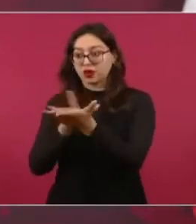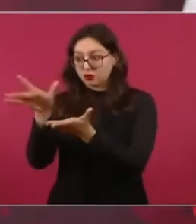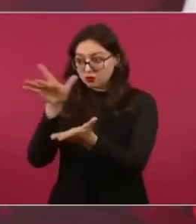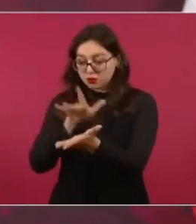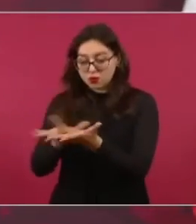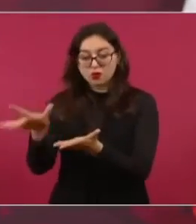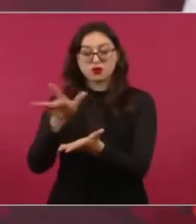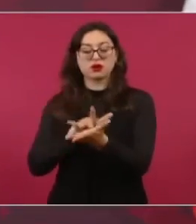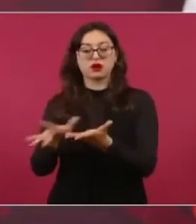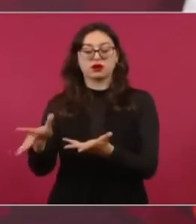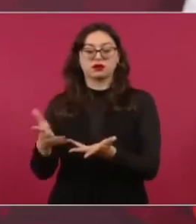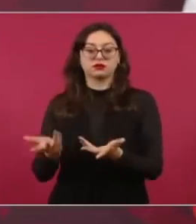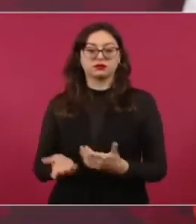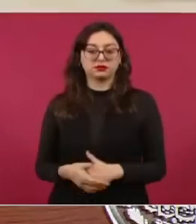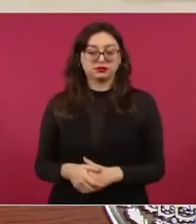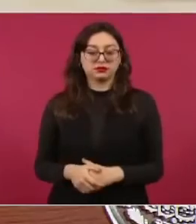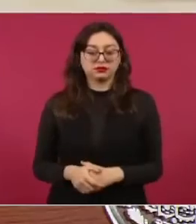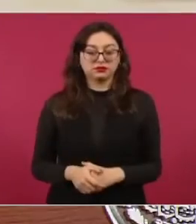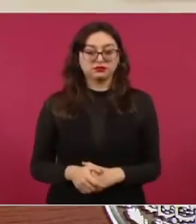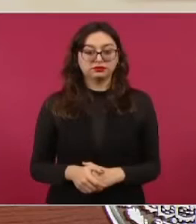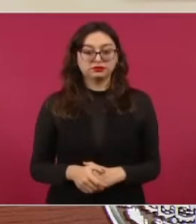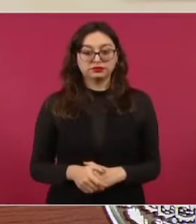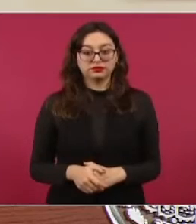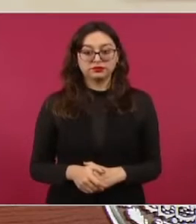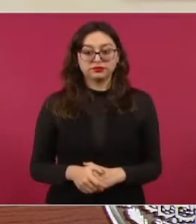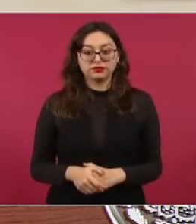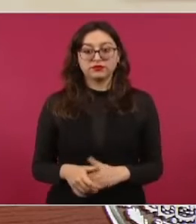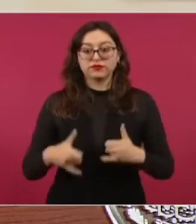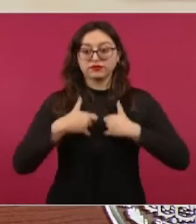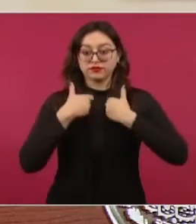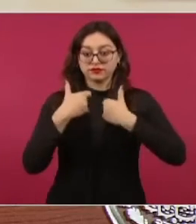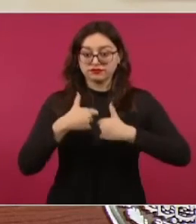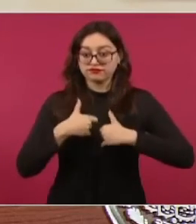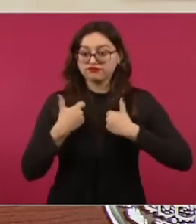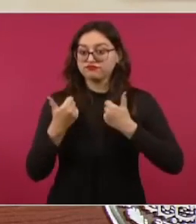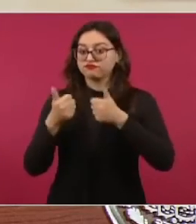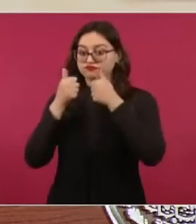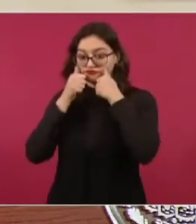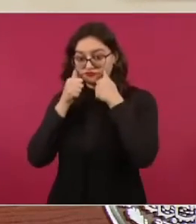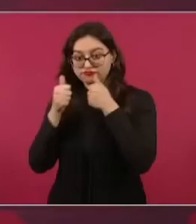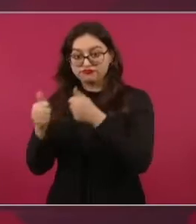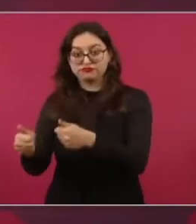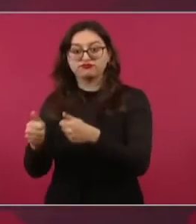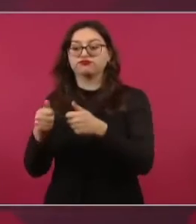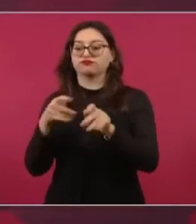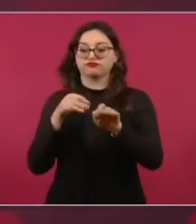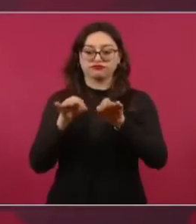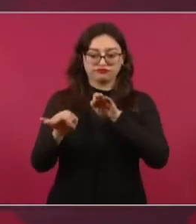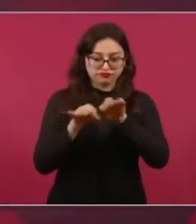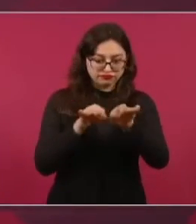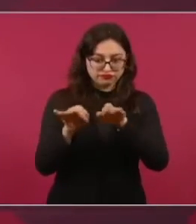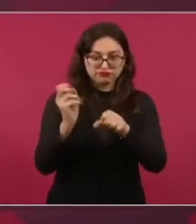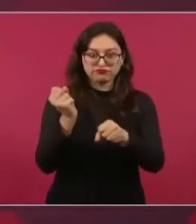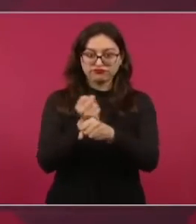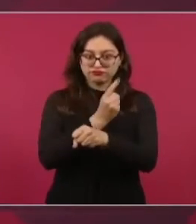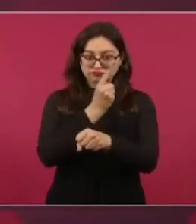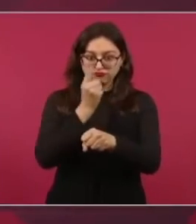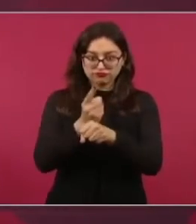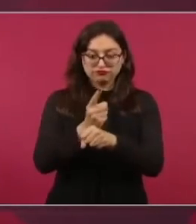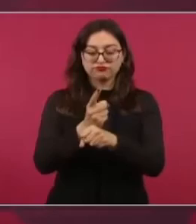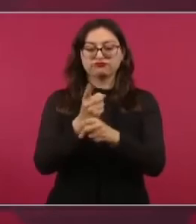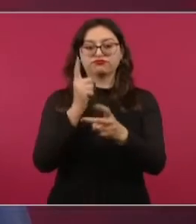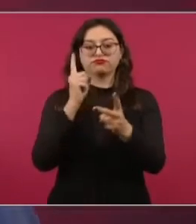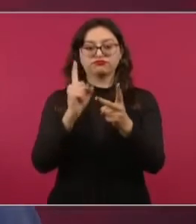al pueblo, que se atienda a los jóvenes, que haya trabajo,